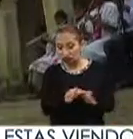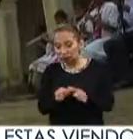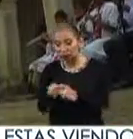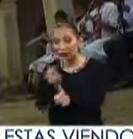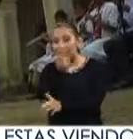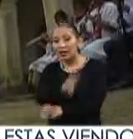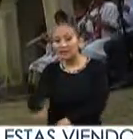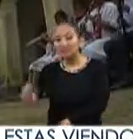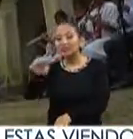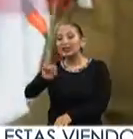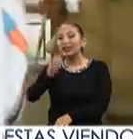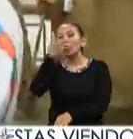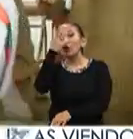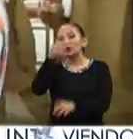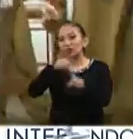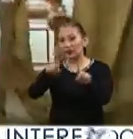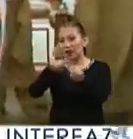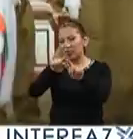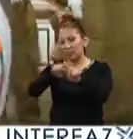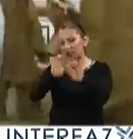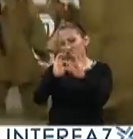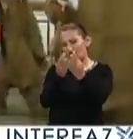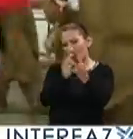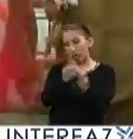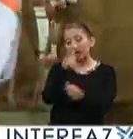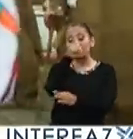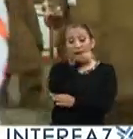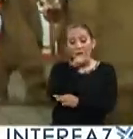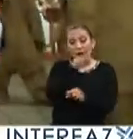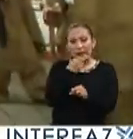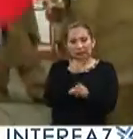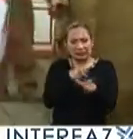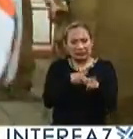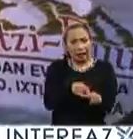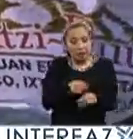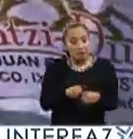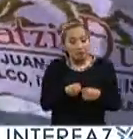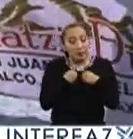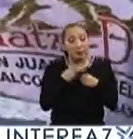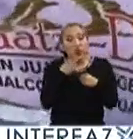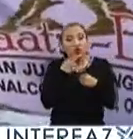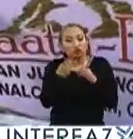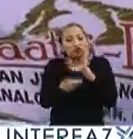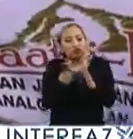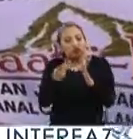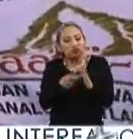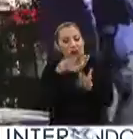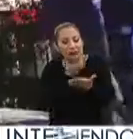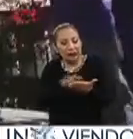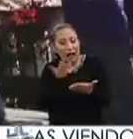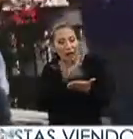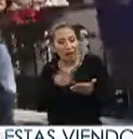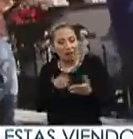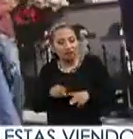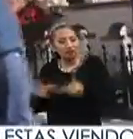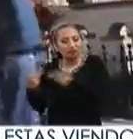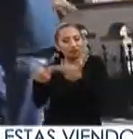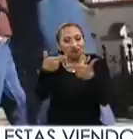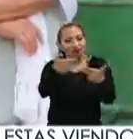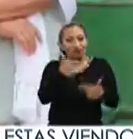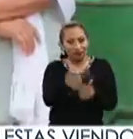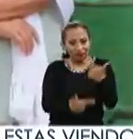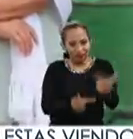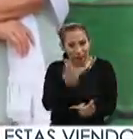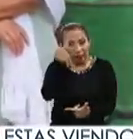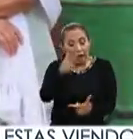desprenden 364 variantes. Las lenguas se mantendrán vivas mientras se usen y se leguen a las nuevas